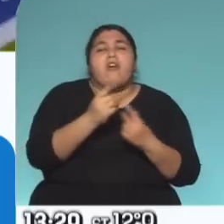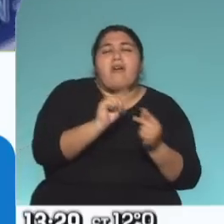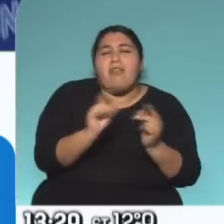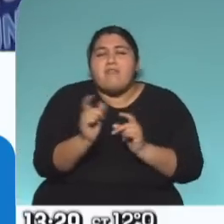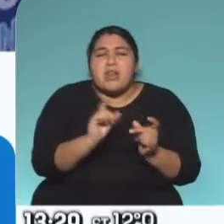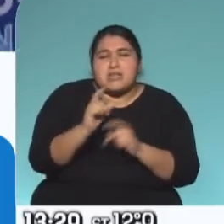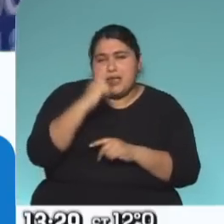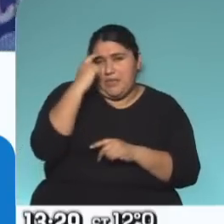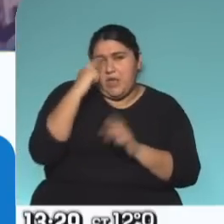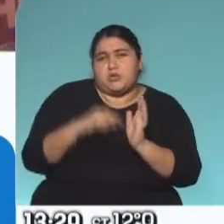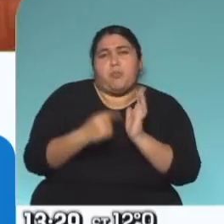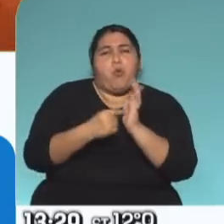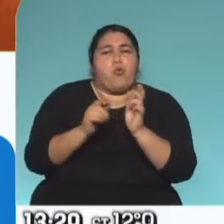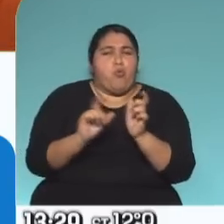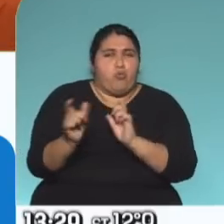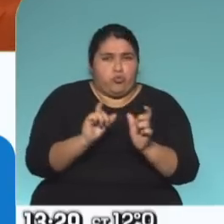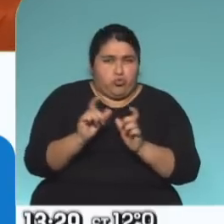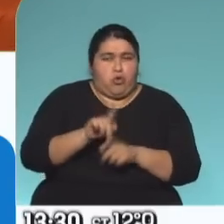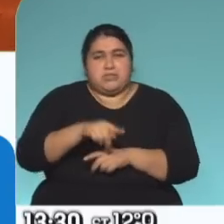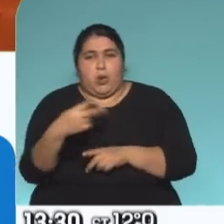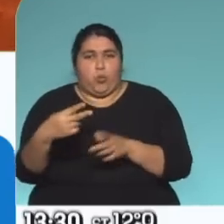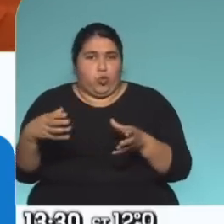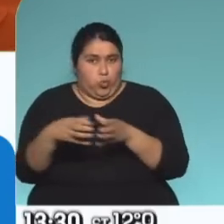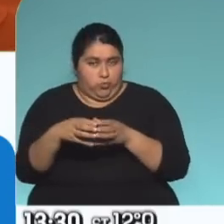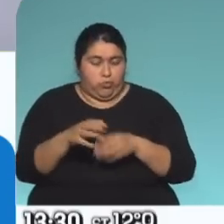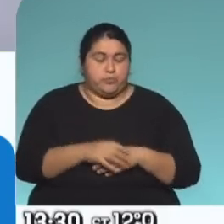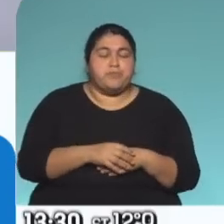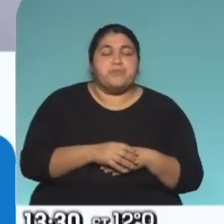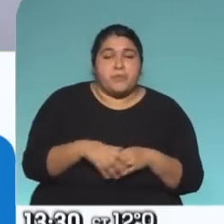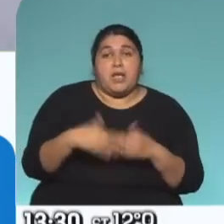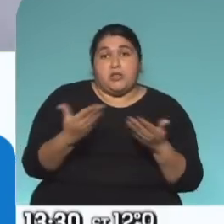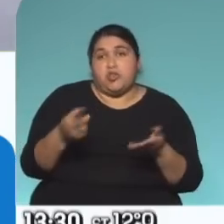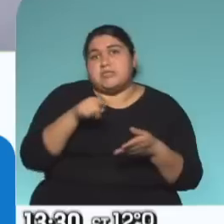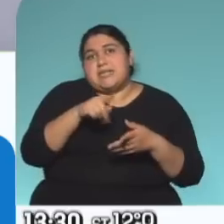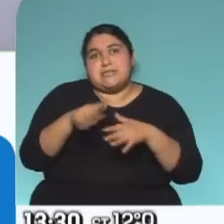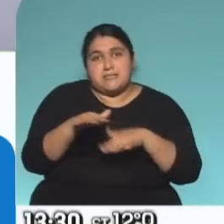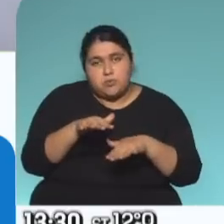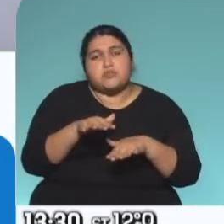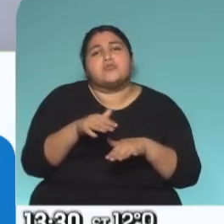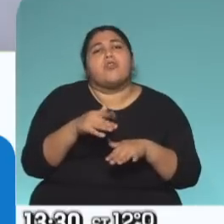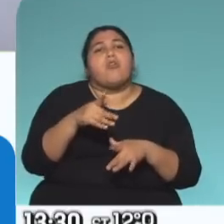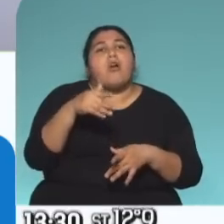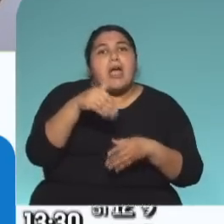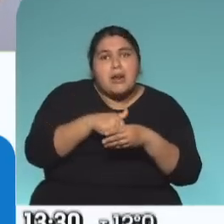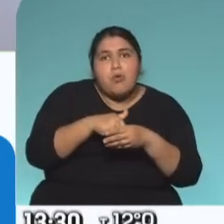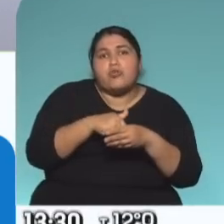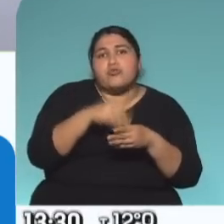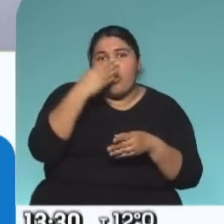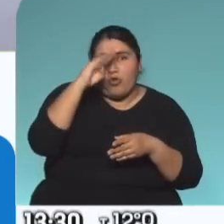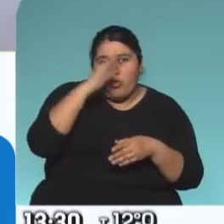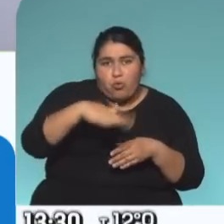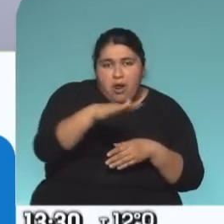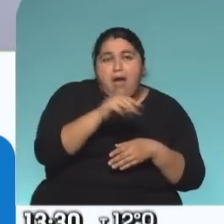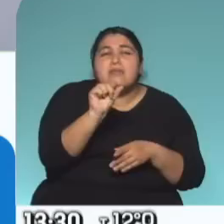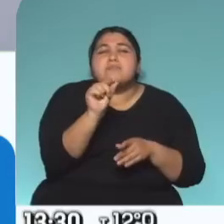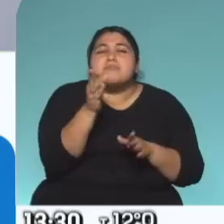10 puntos respecto al segundo. Entonces, en ese sentido, el voto rural, esos